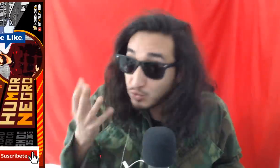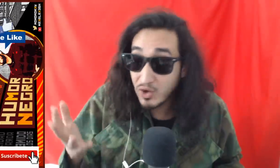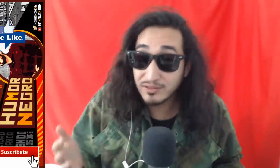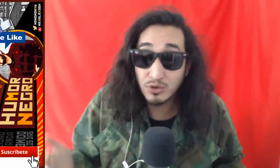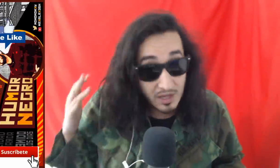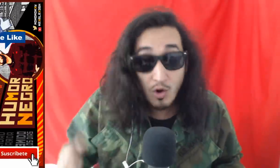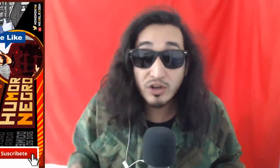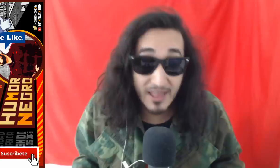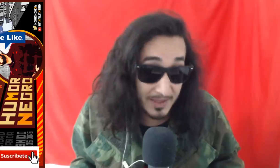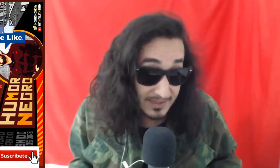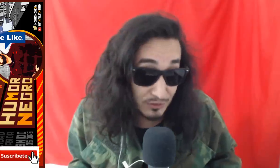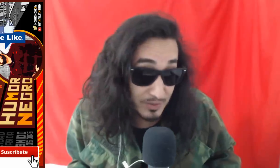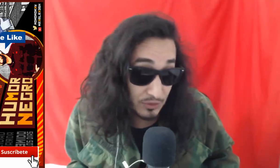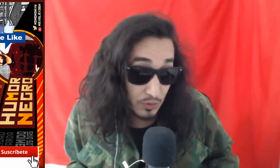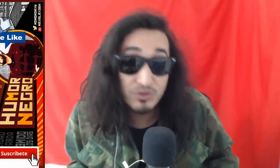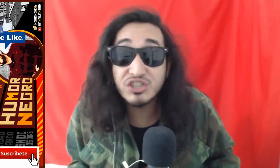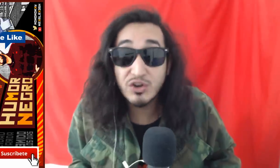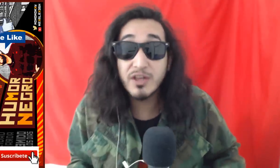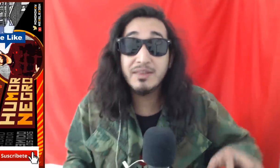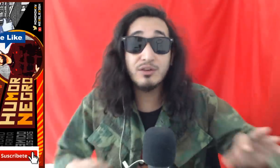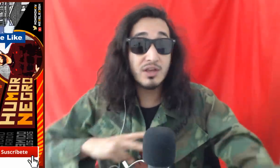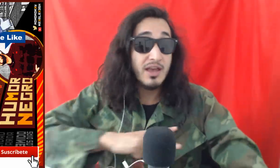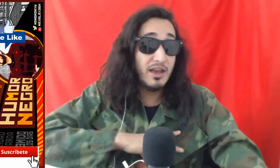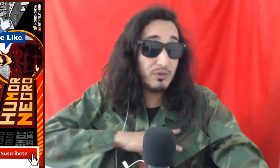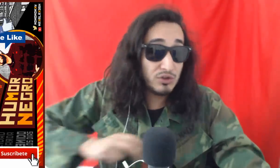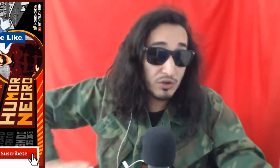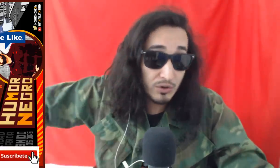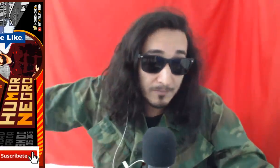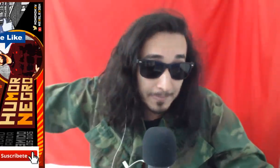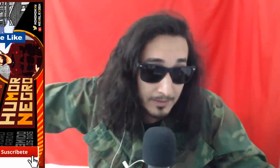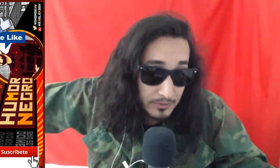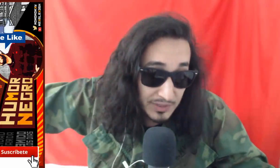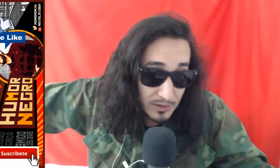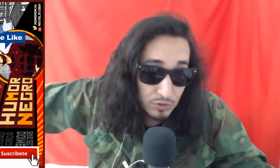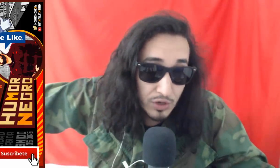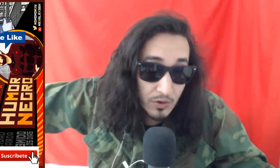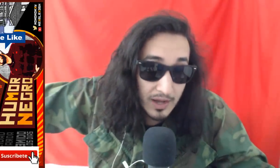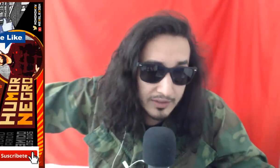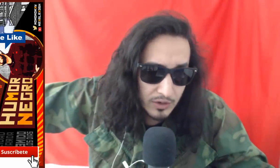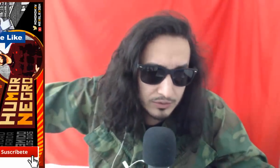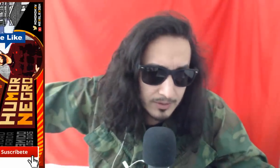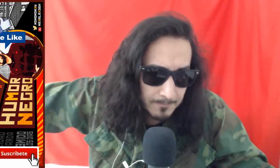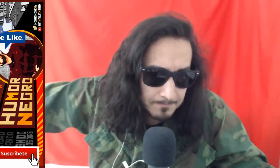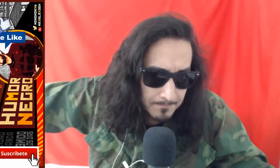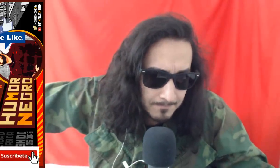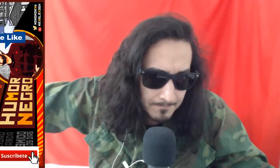suculentos hoy también estaré subiendo un chingo de vídeos y sobretodo patri lúteo adiós